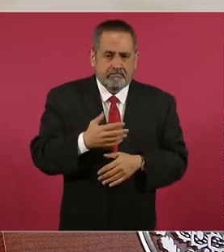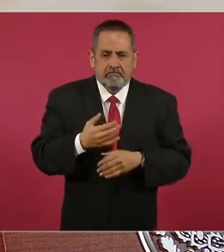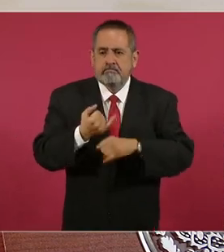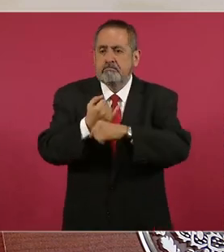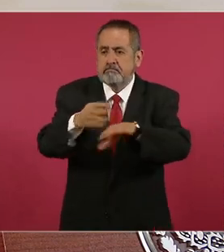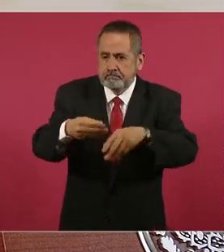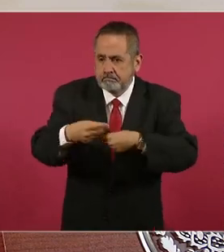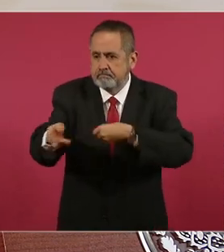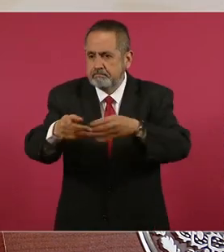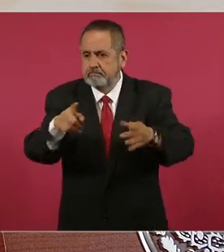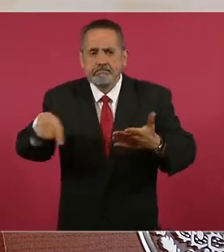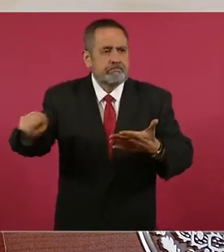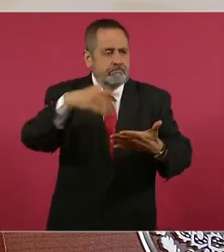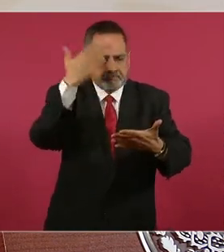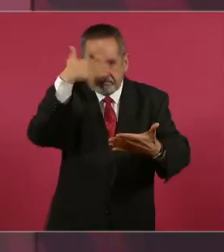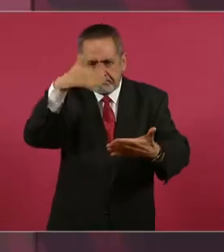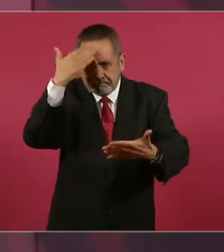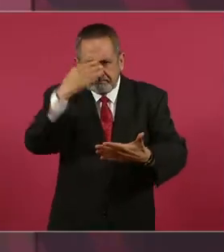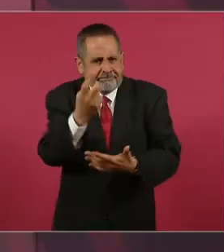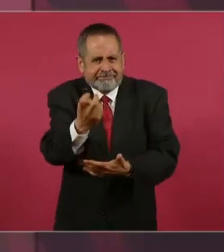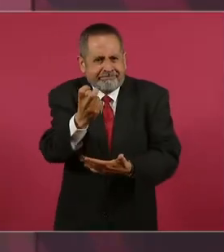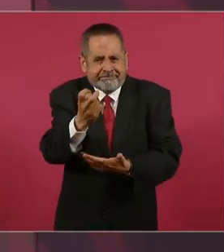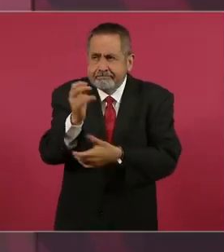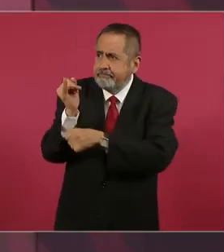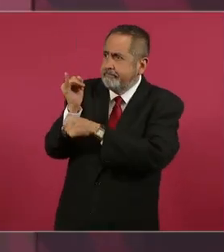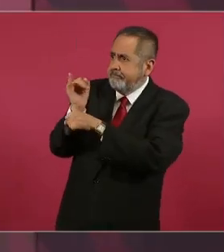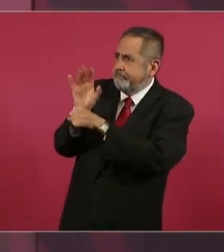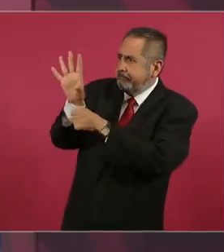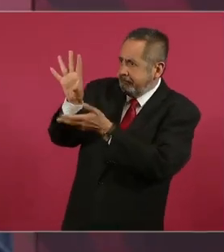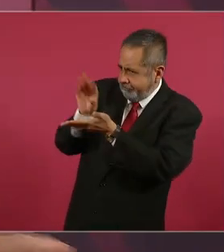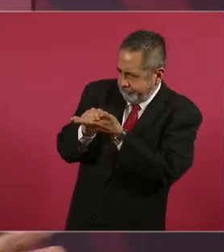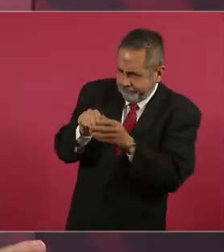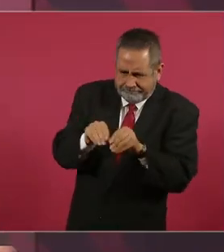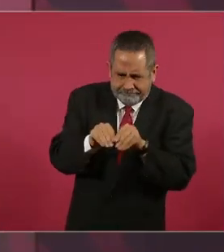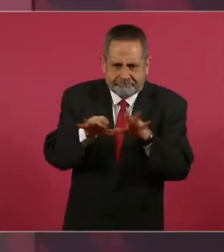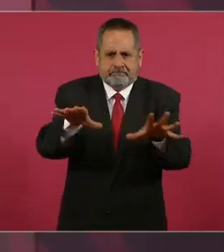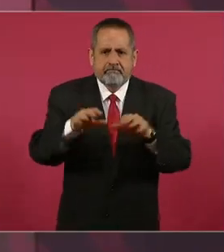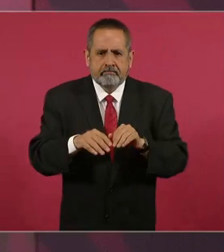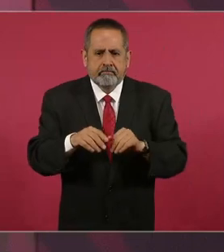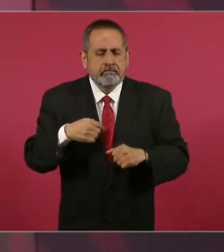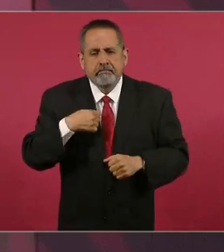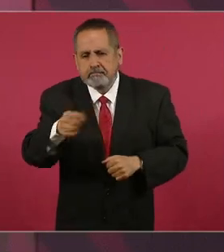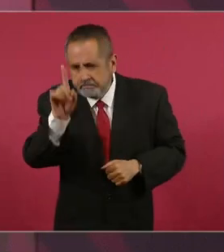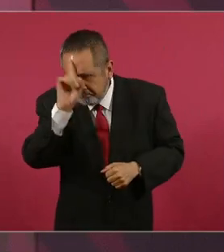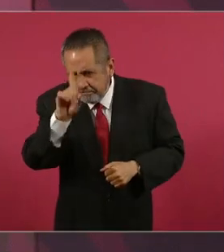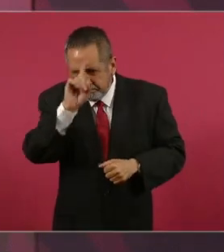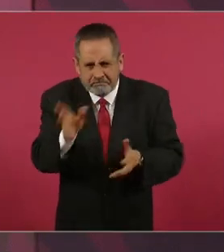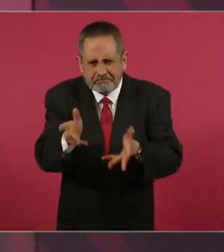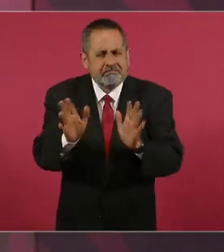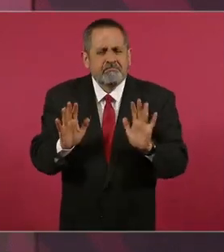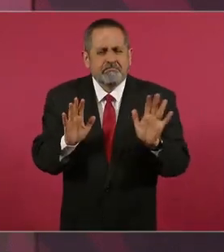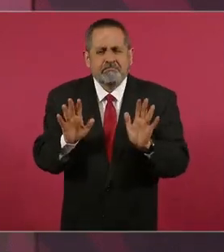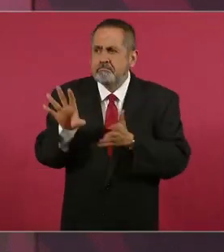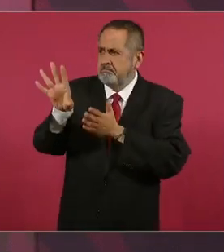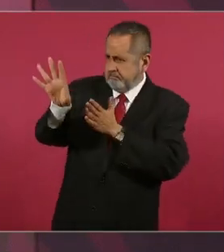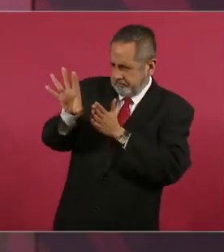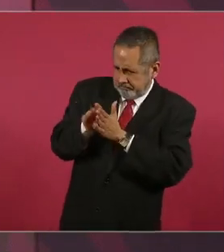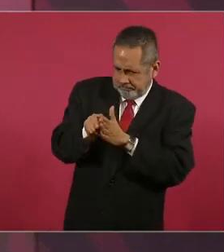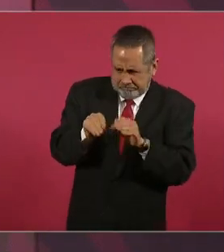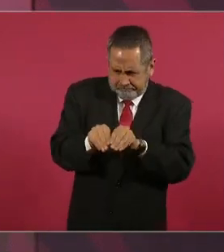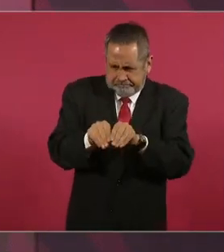informar, solo eso. No hablemos de orientar, no hablemos de